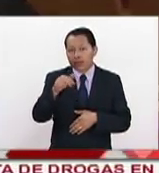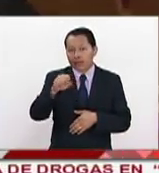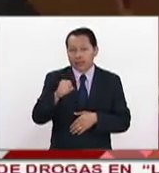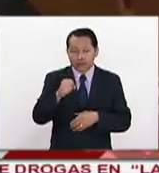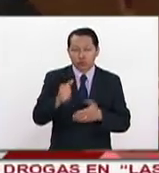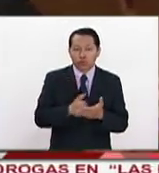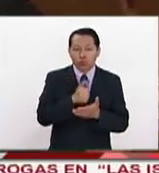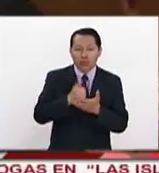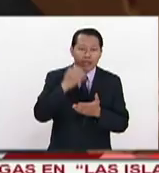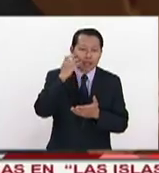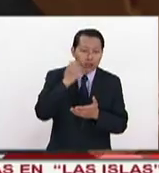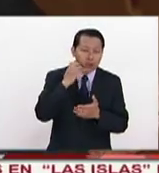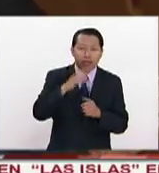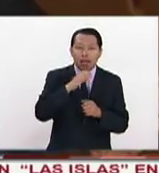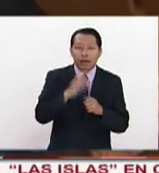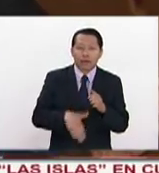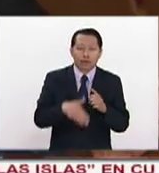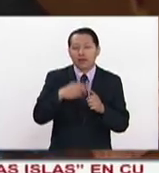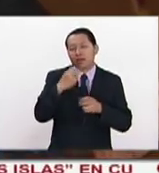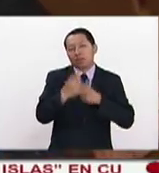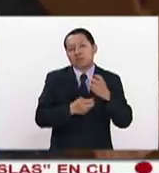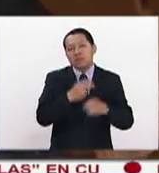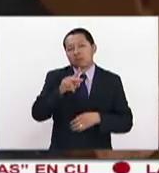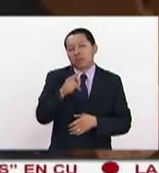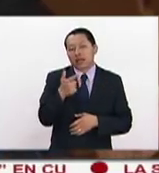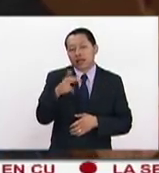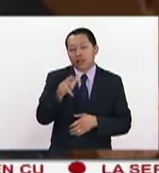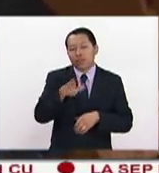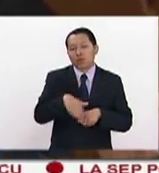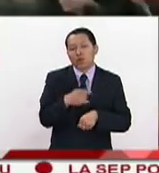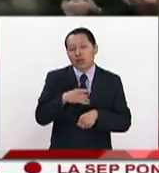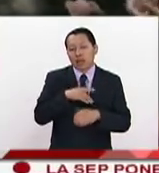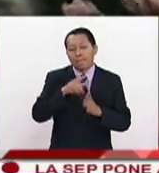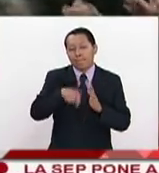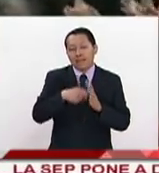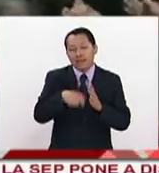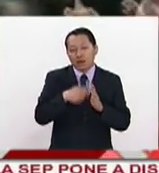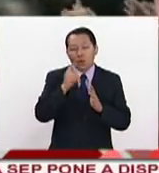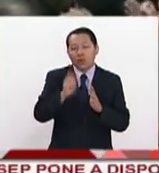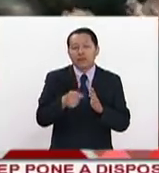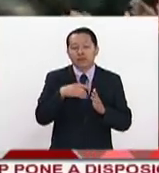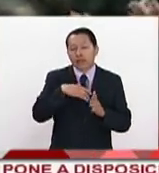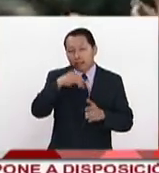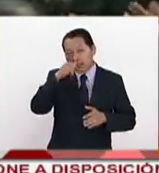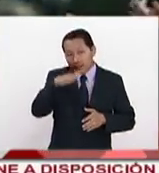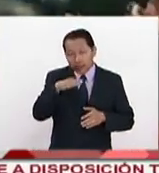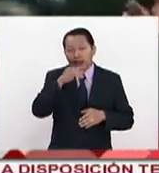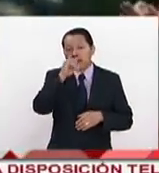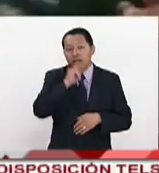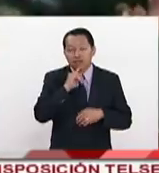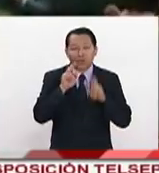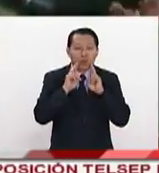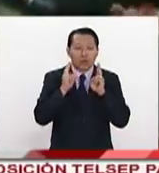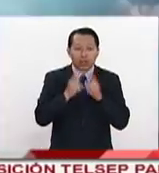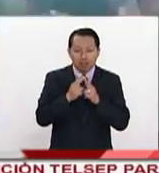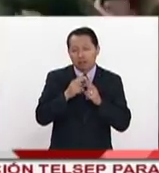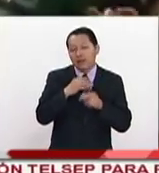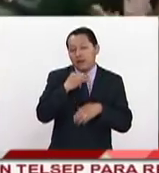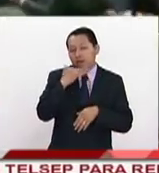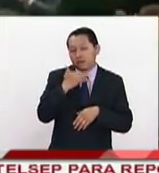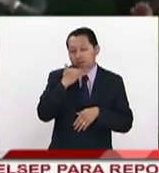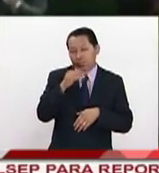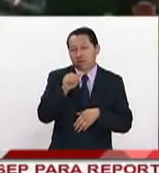León. Al término, criticó a la PGR por dar a conocer un video en el que insulta al jefe de la unidad antilavado,